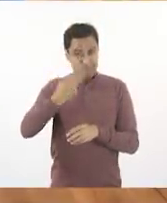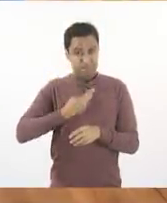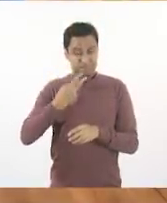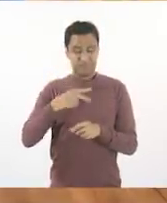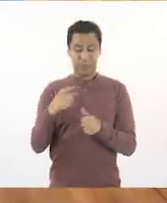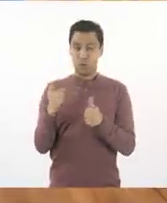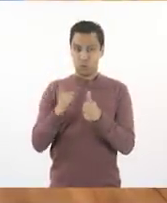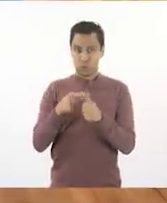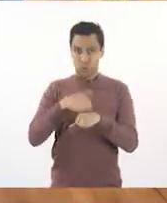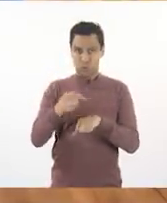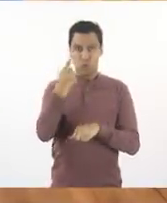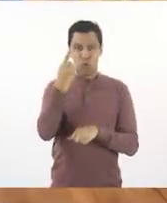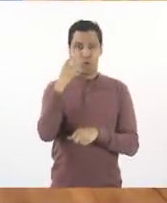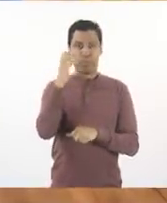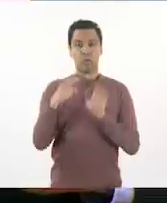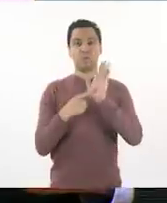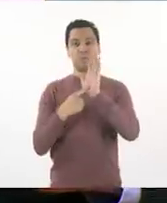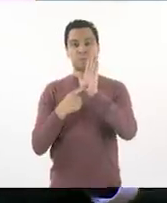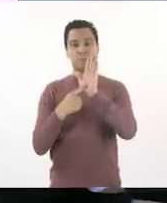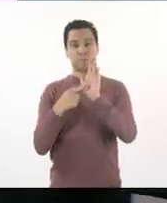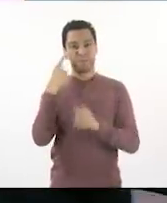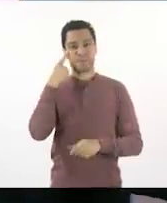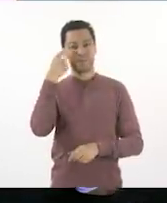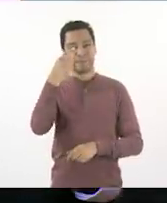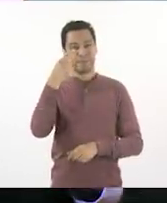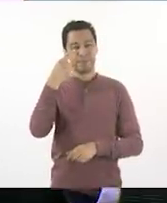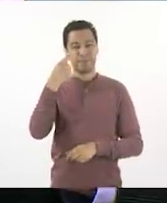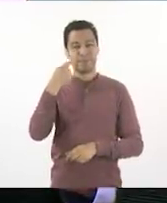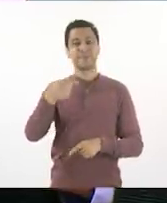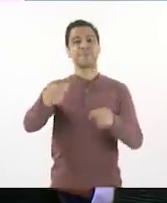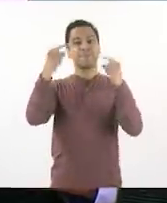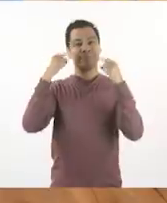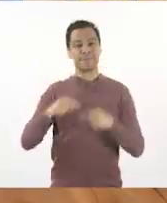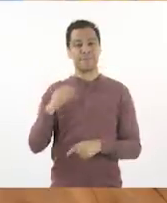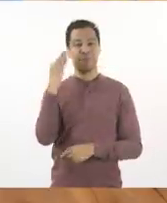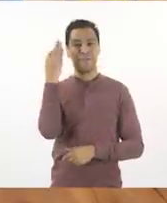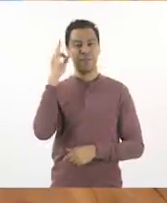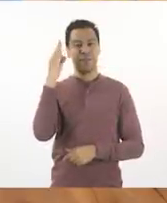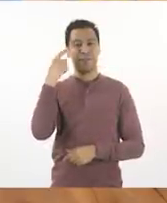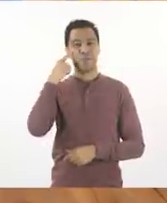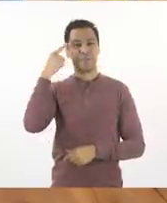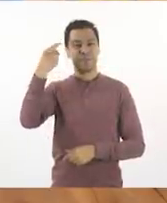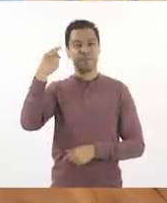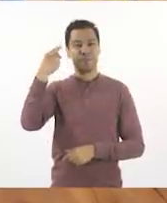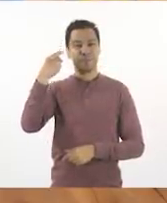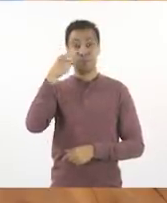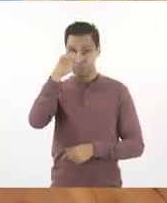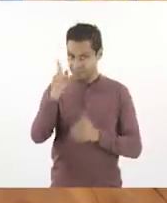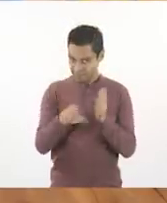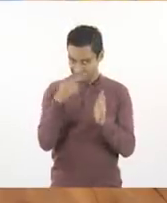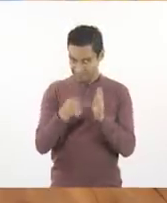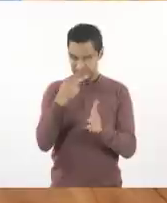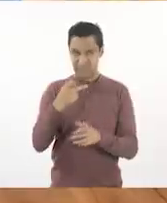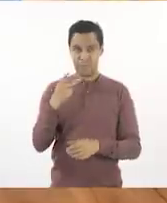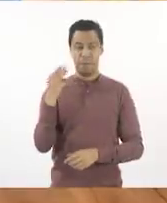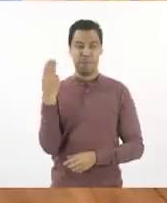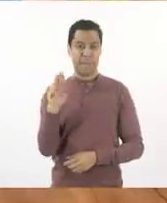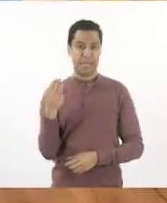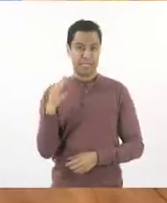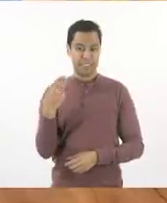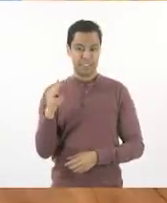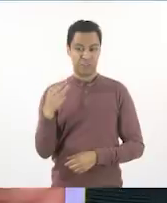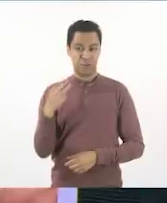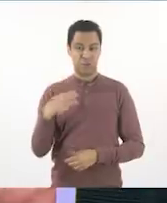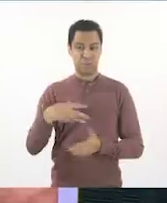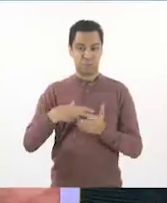primero se llama enero. ¿Enero? Después sigue febrero. ¿Febrero? ¿Repitan niños con nosotros? Marzo es el